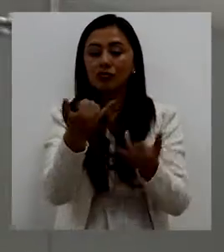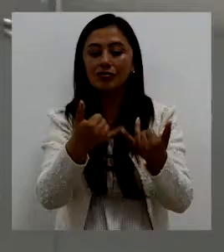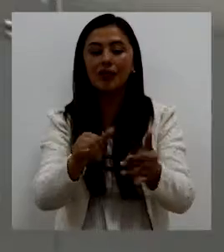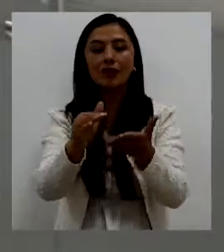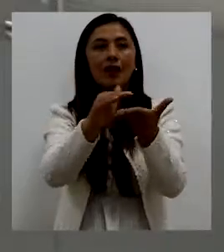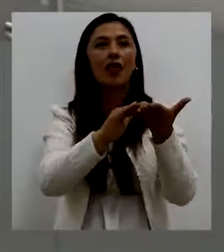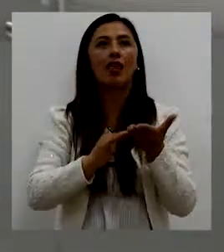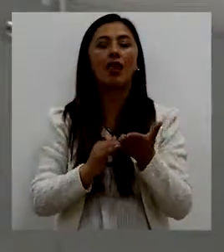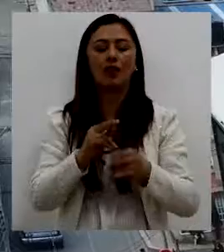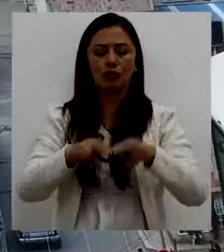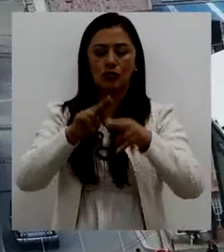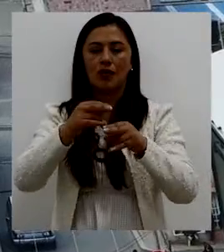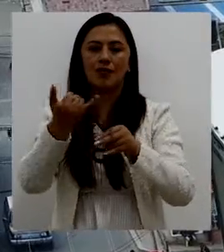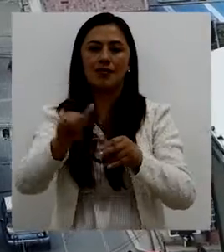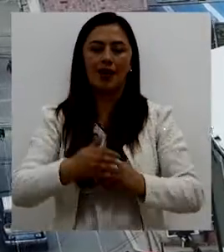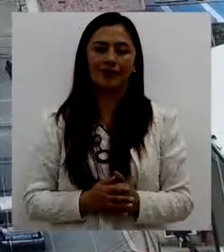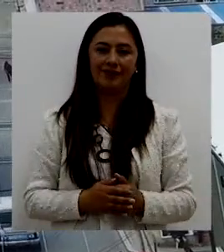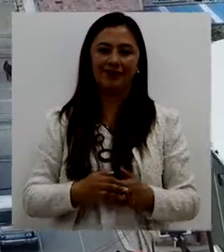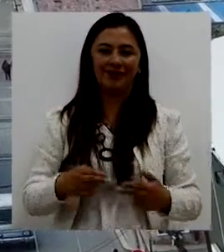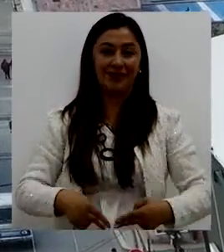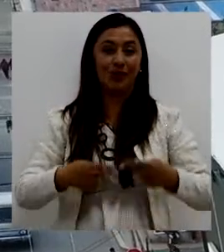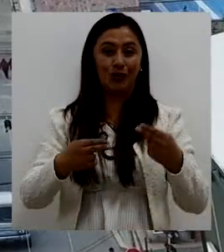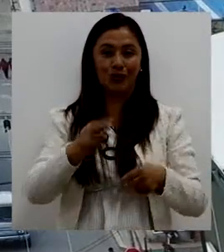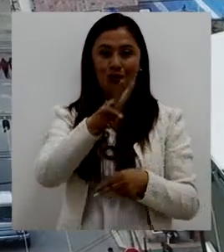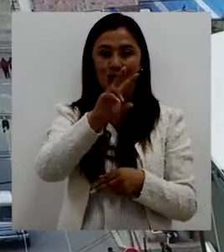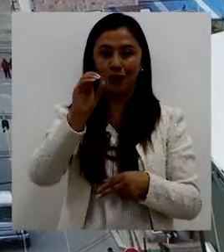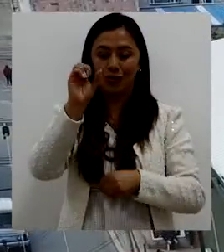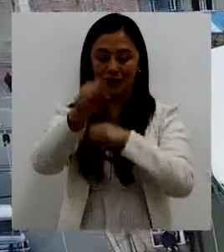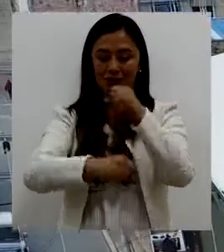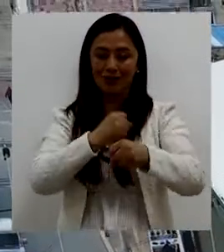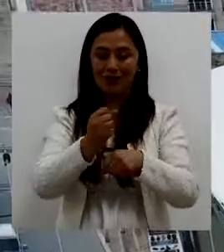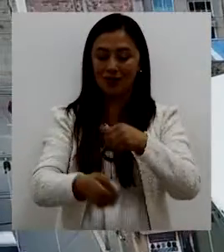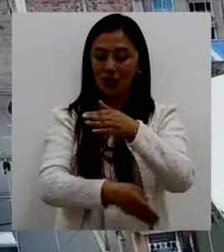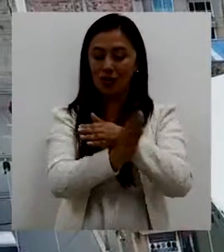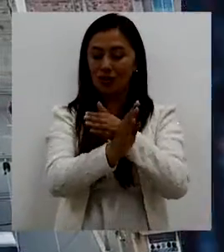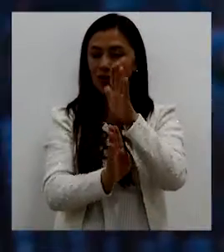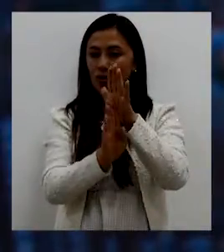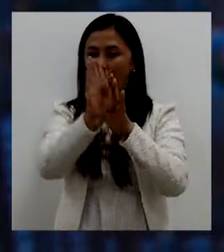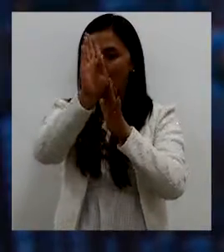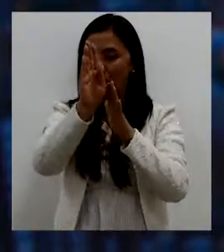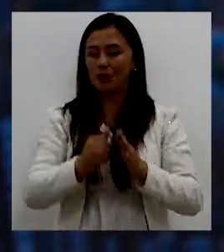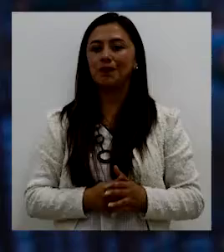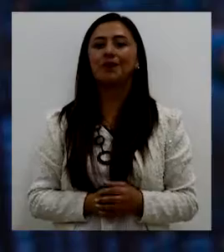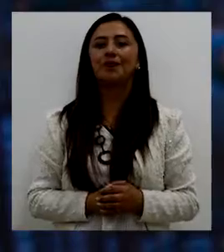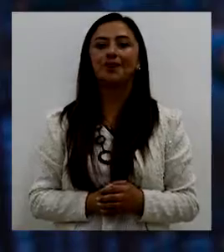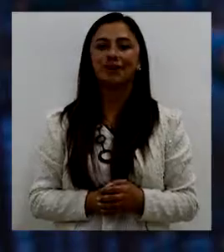totalmente ejecutada. Tunja, ciudad bicentenario con buenas obras.